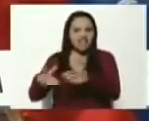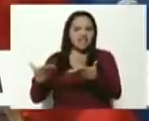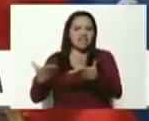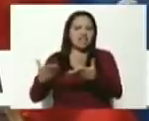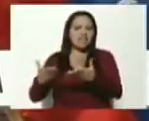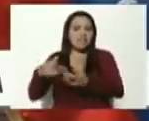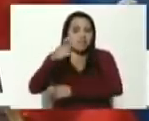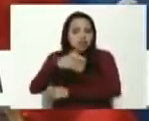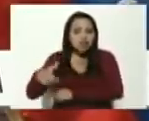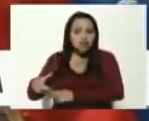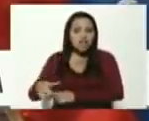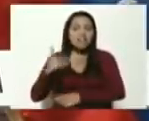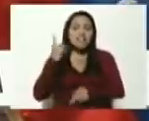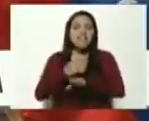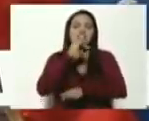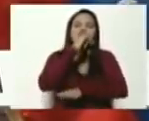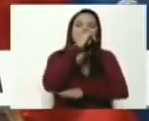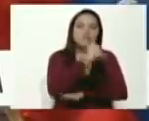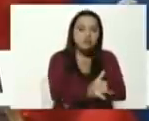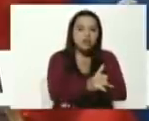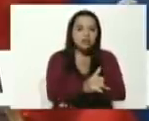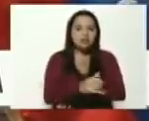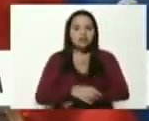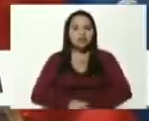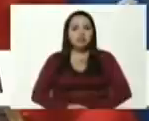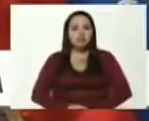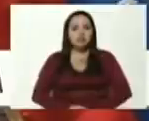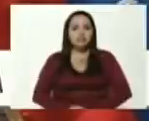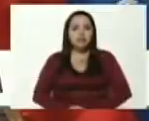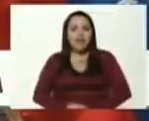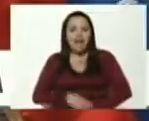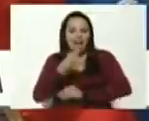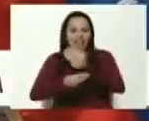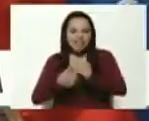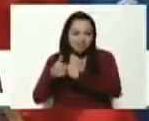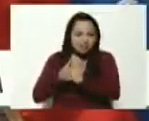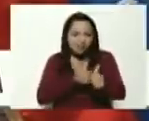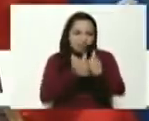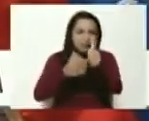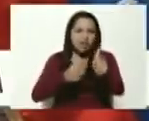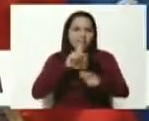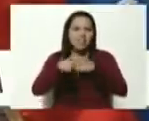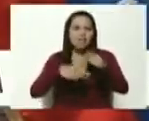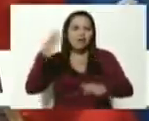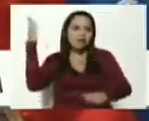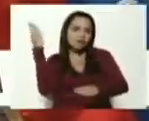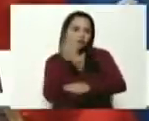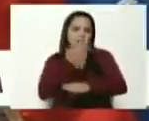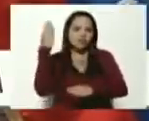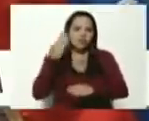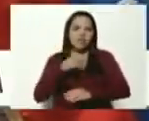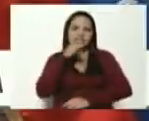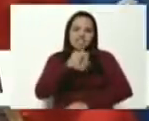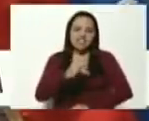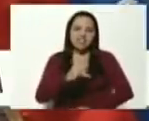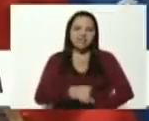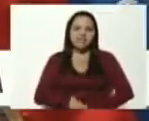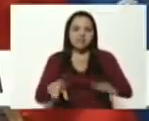denunciar para ser perseguido de manera implacable y sancionado como lo establece la